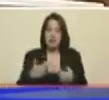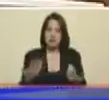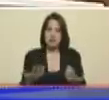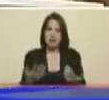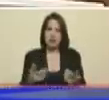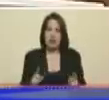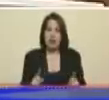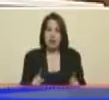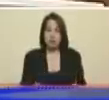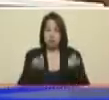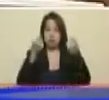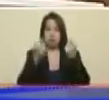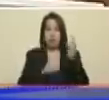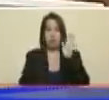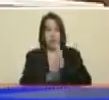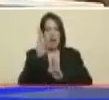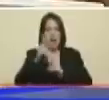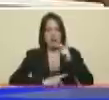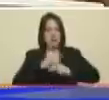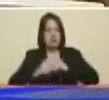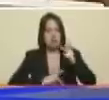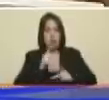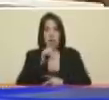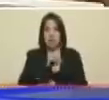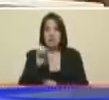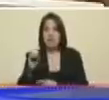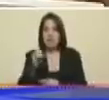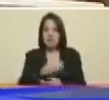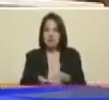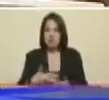para llevar la producción petrolera a 3 millones, a Lee?